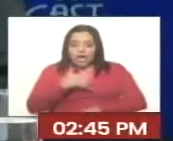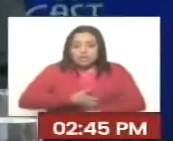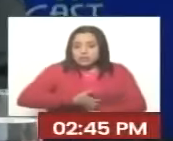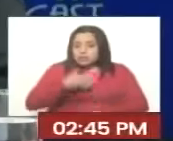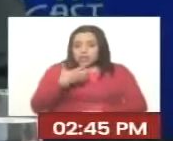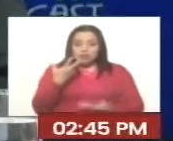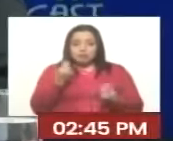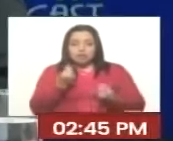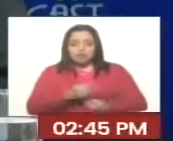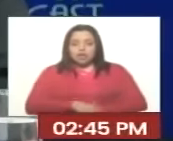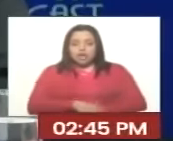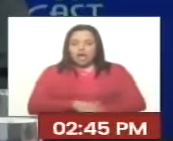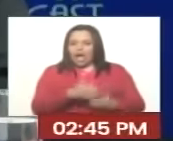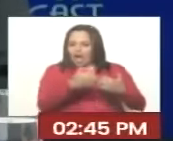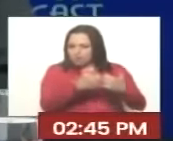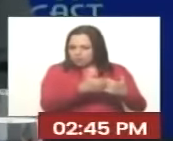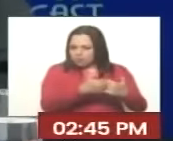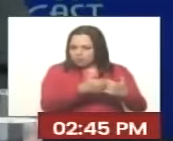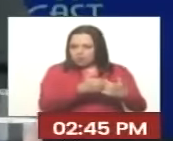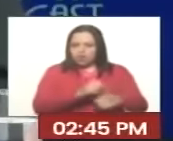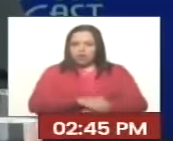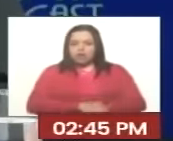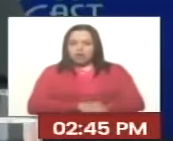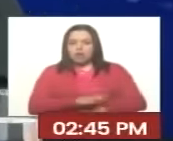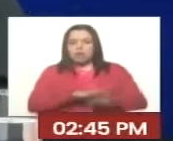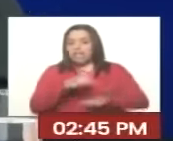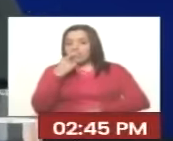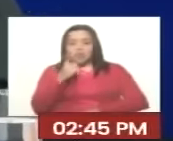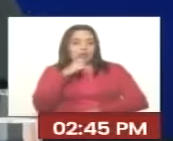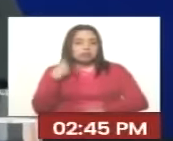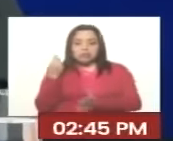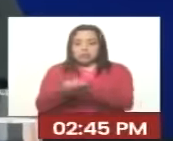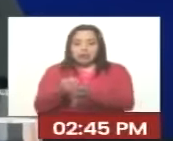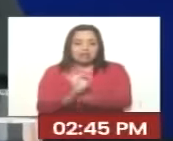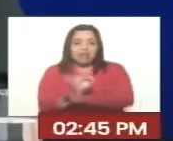tremendo a Carlos Molnar, su pareja, porque él le dijo que no le iba a dar nada.